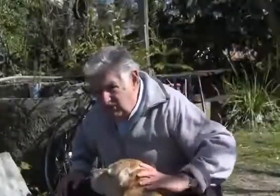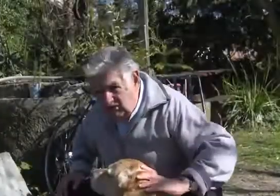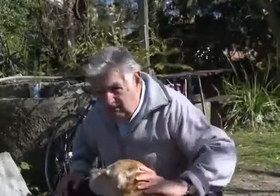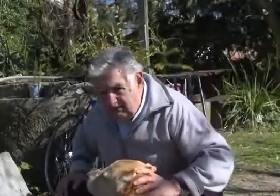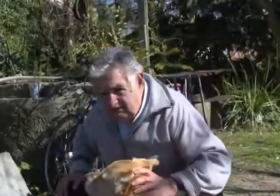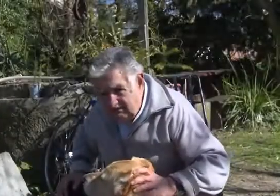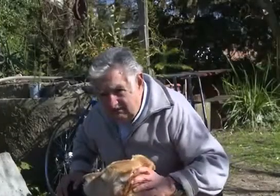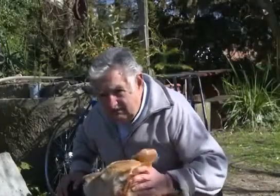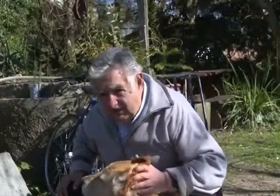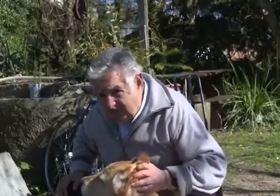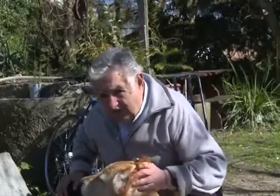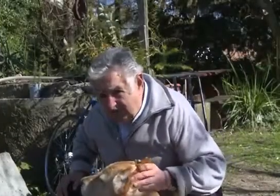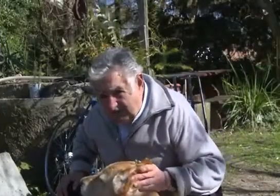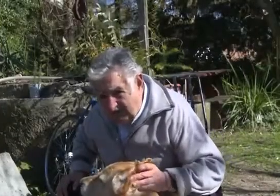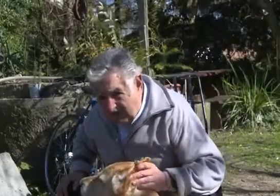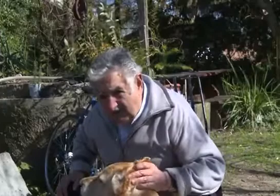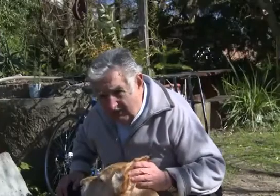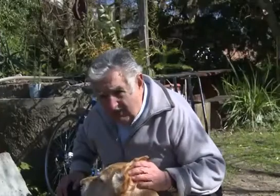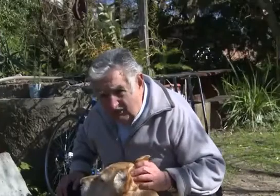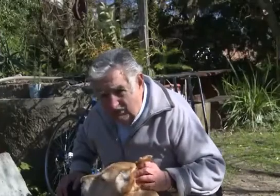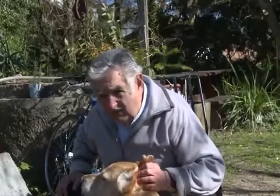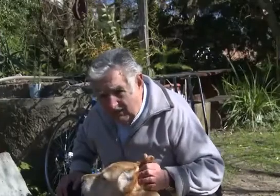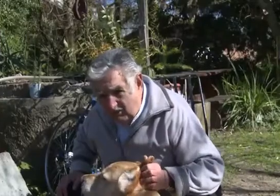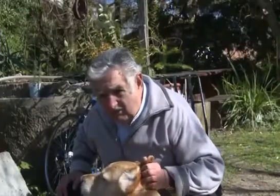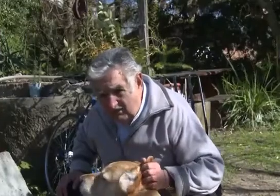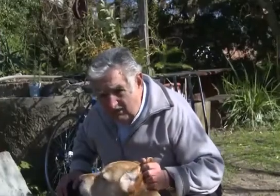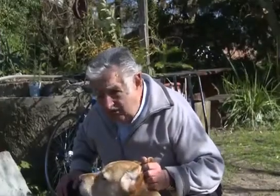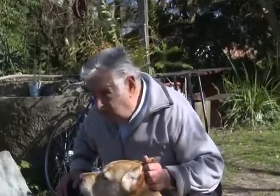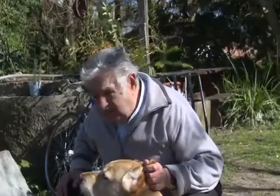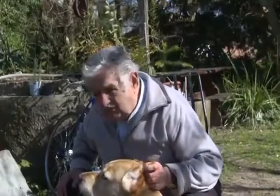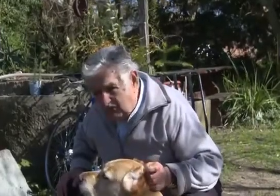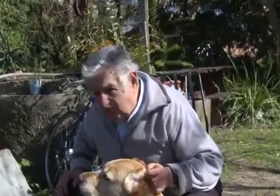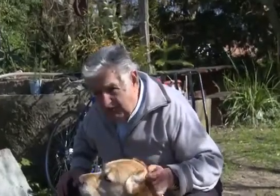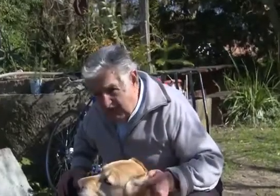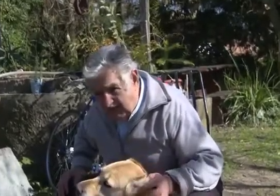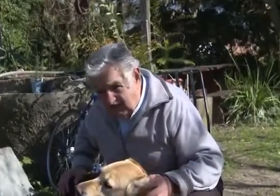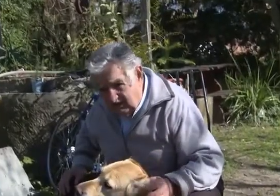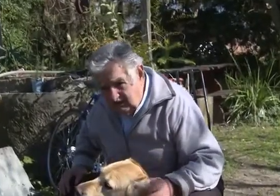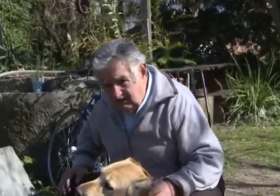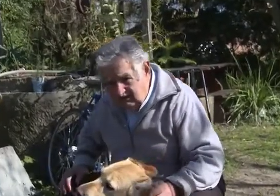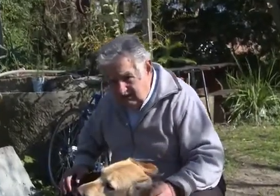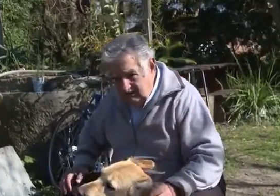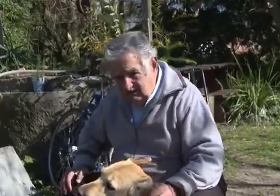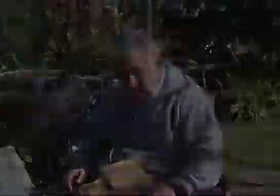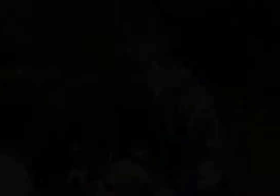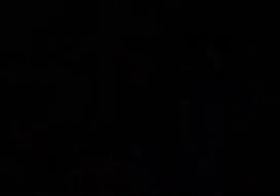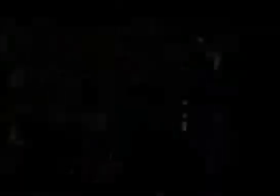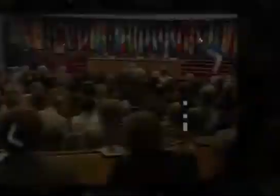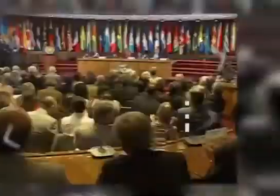única adición que pueda haber que valga la pena en el mundo es el amor. Los demás son todos plagas.